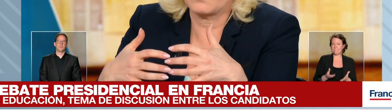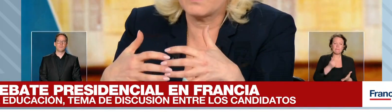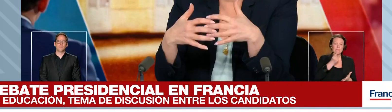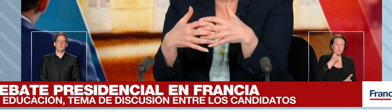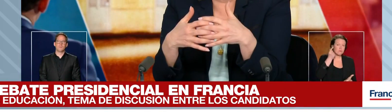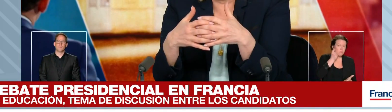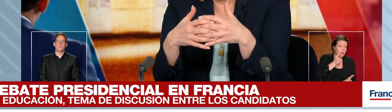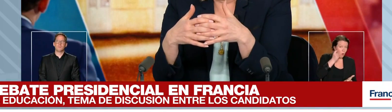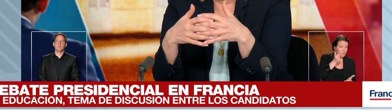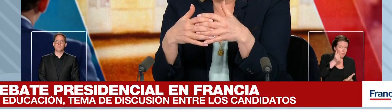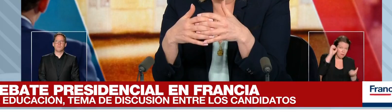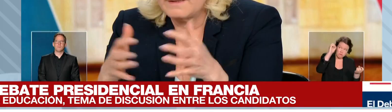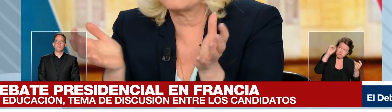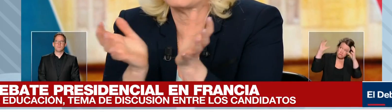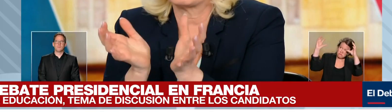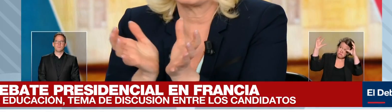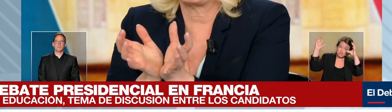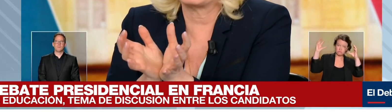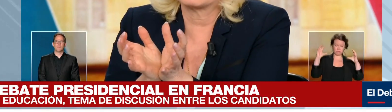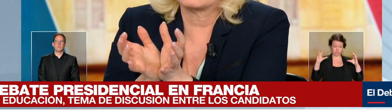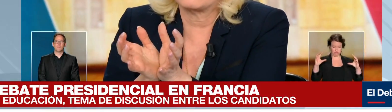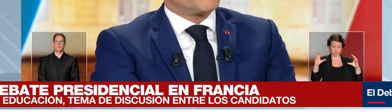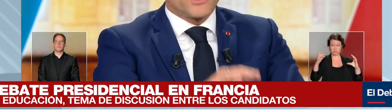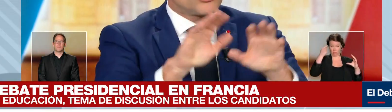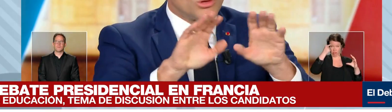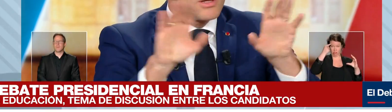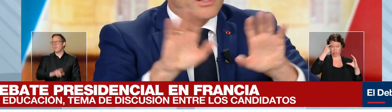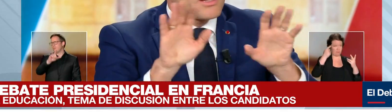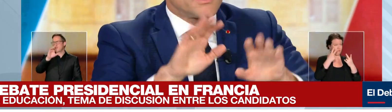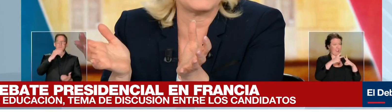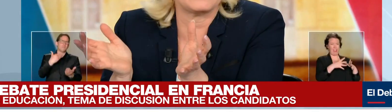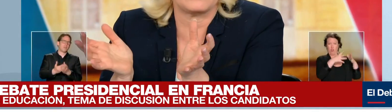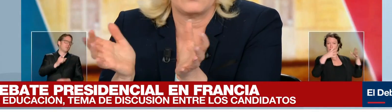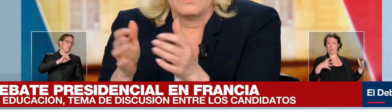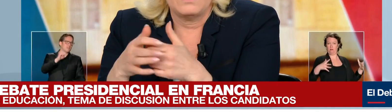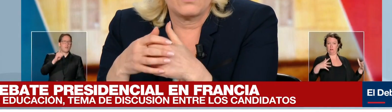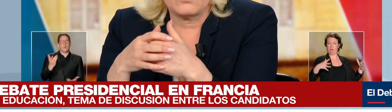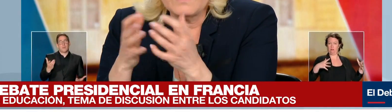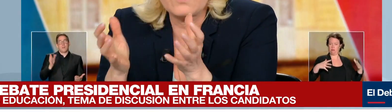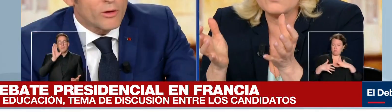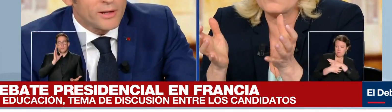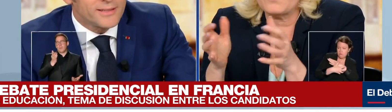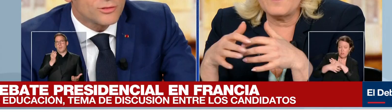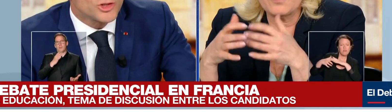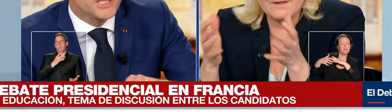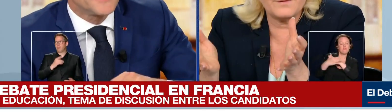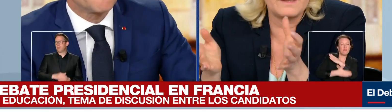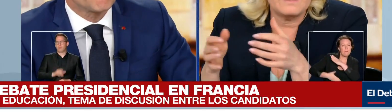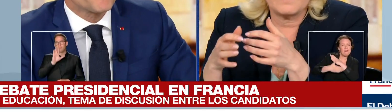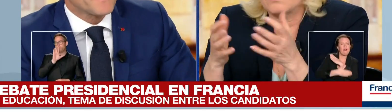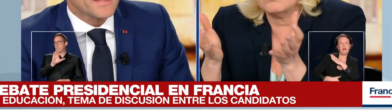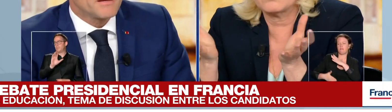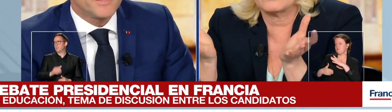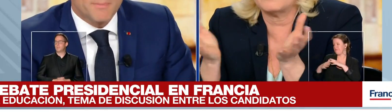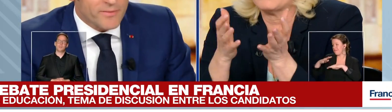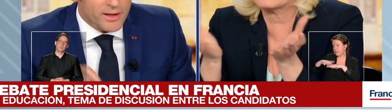tiene la impresión de que según su visión, todo se acaba, todo termina en las grandes ciudades y en los barrios difíciles. Es